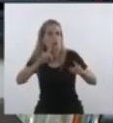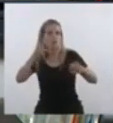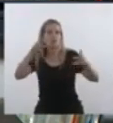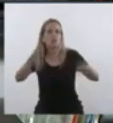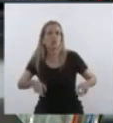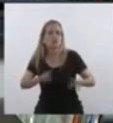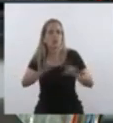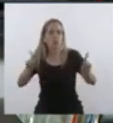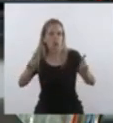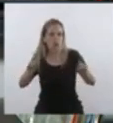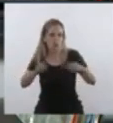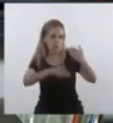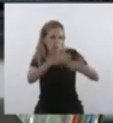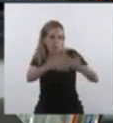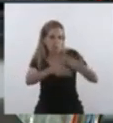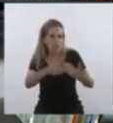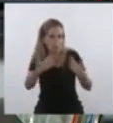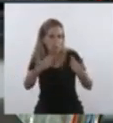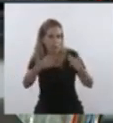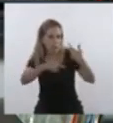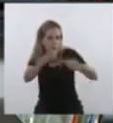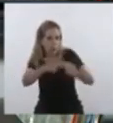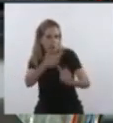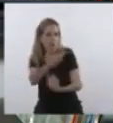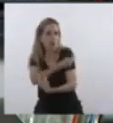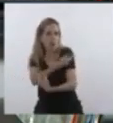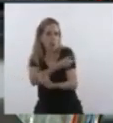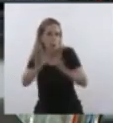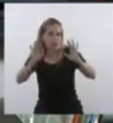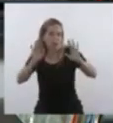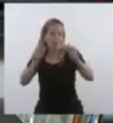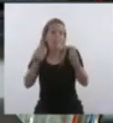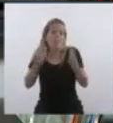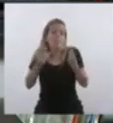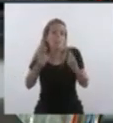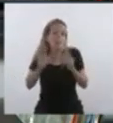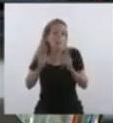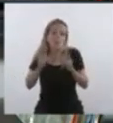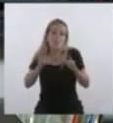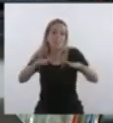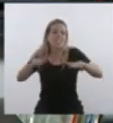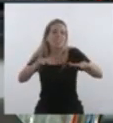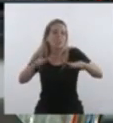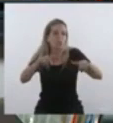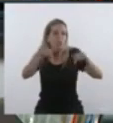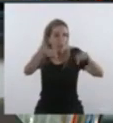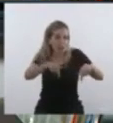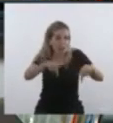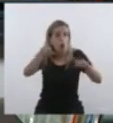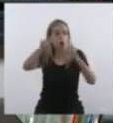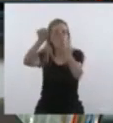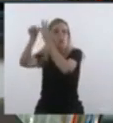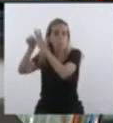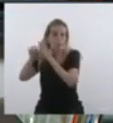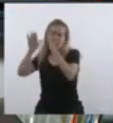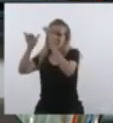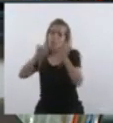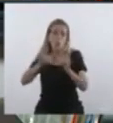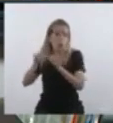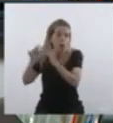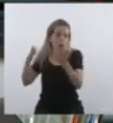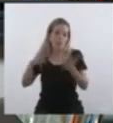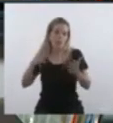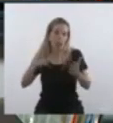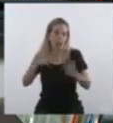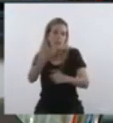que definitivamente no ofrece las vacunas que el mundo necesita. Aún así,